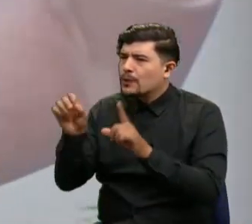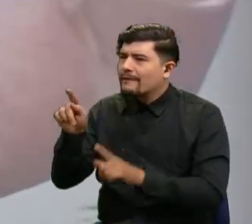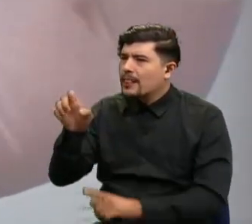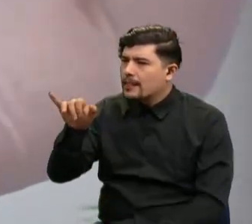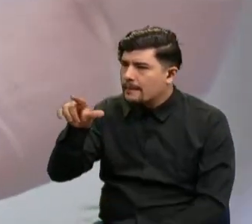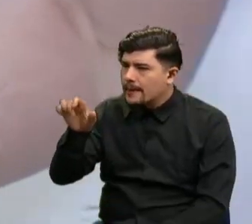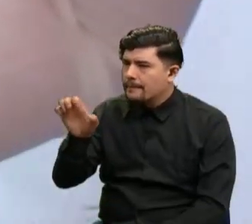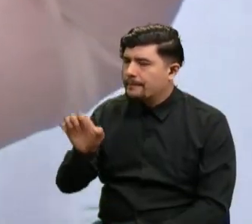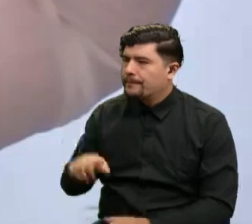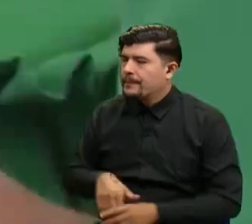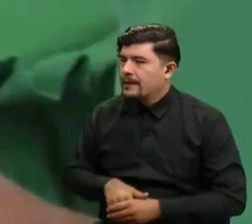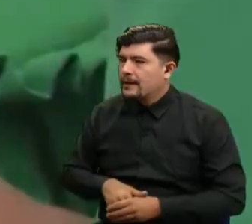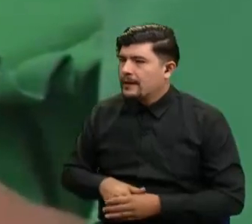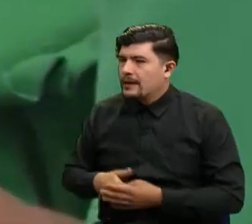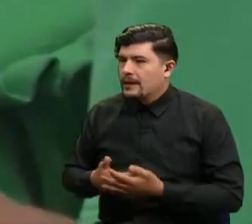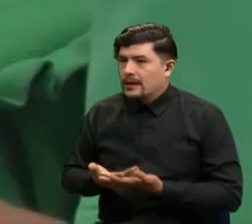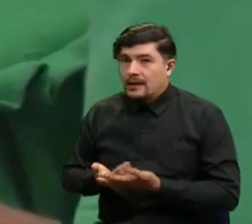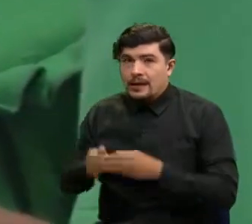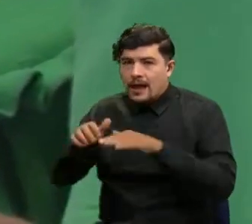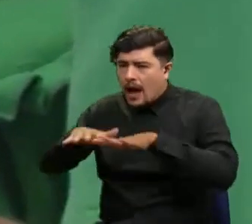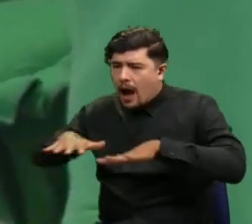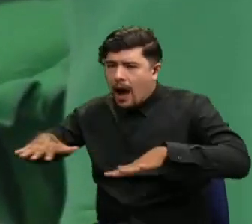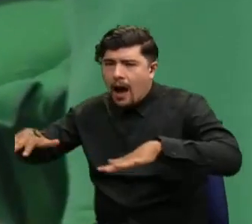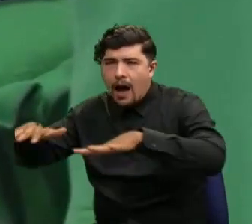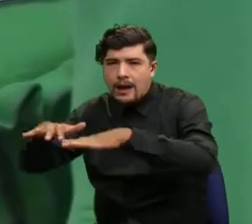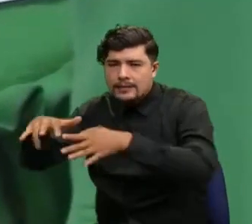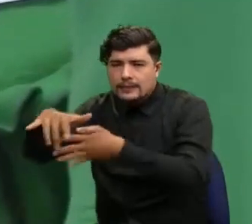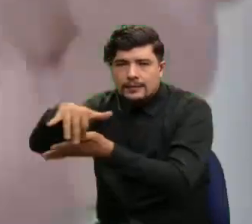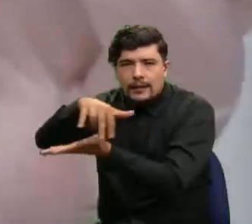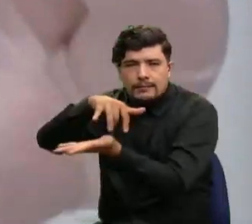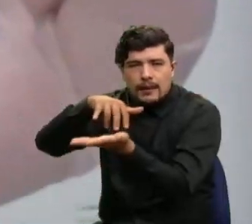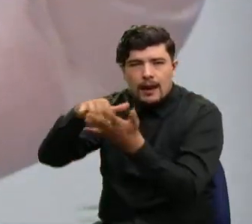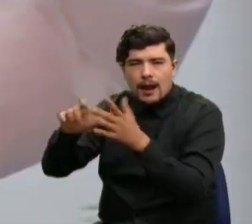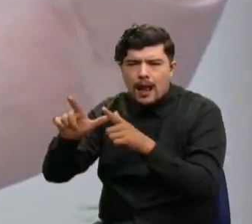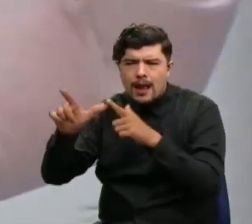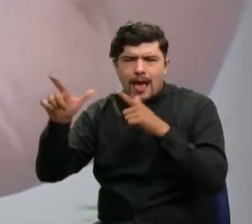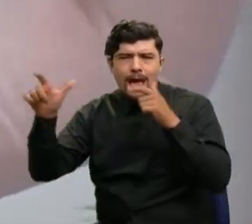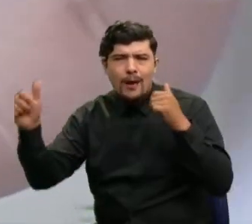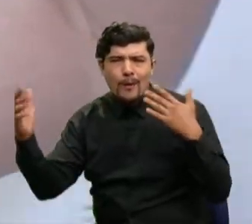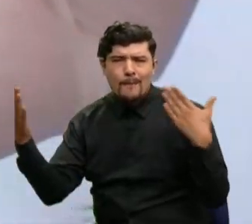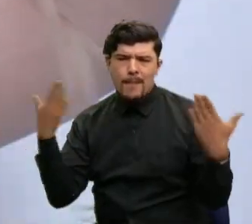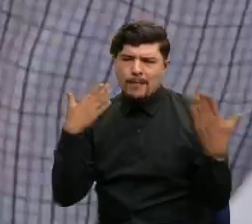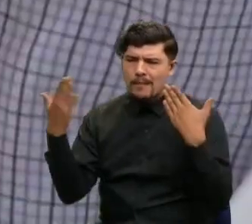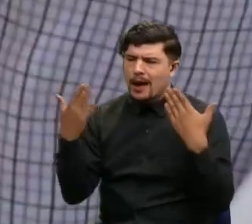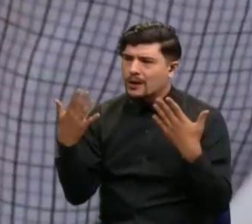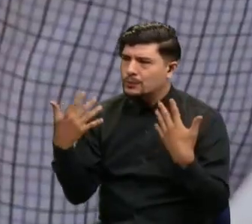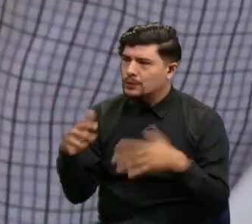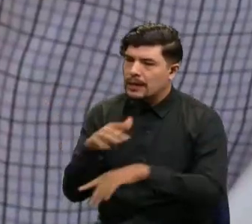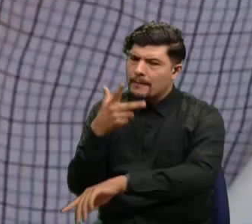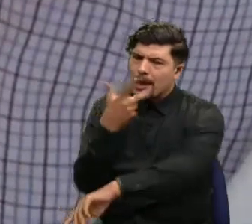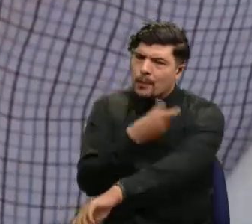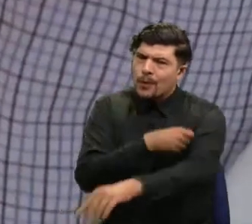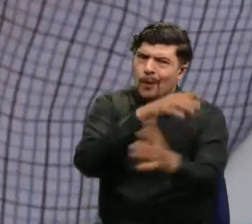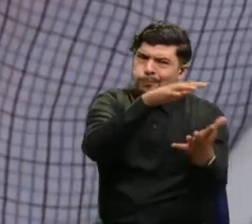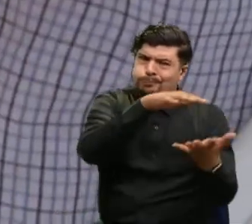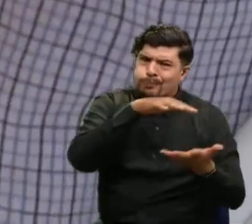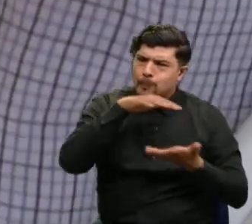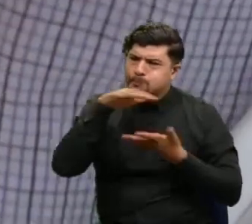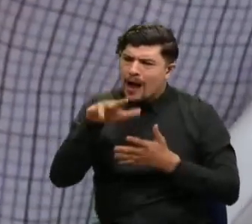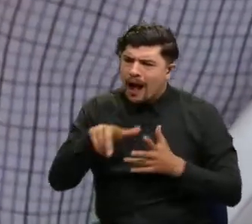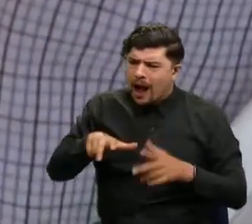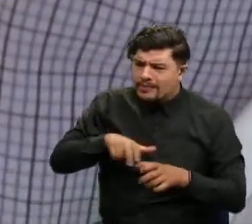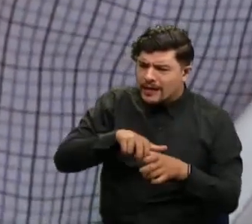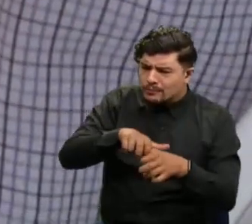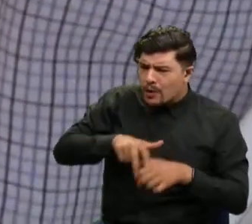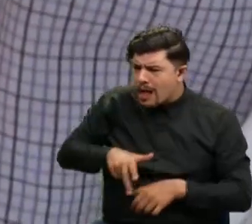zonas rurales, a estas zonas apartadas del departamento de Santander? Diana, gracias por esa importante pregunta. Yo